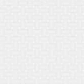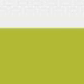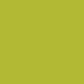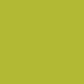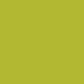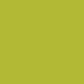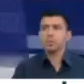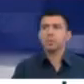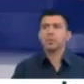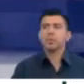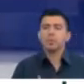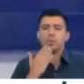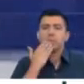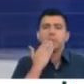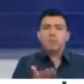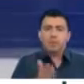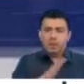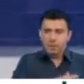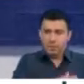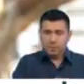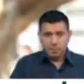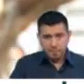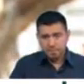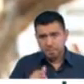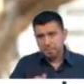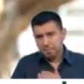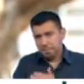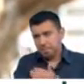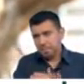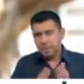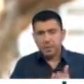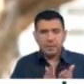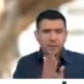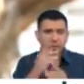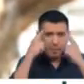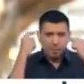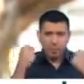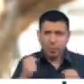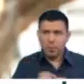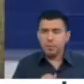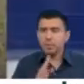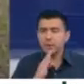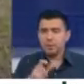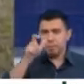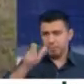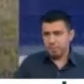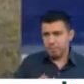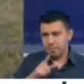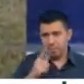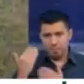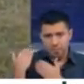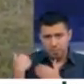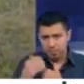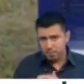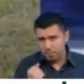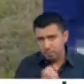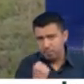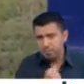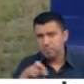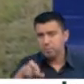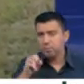Altro.com. Gracias, buenas tardes. Pues persiste la preocupación por las personas que están a cargo de los trabajos en el